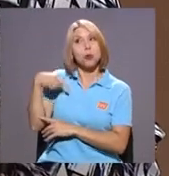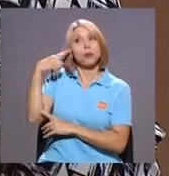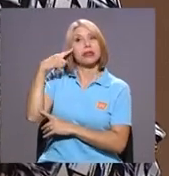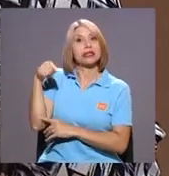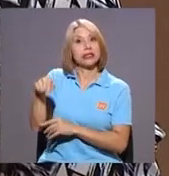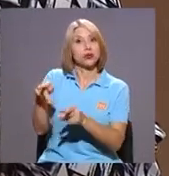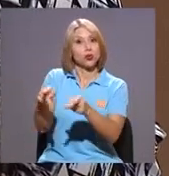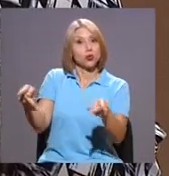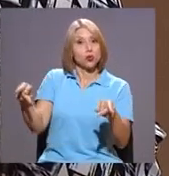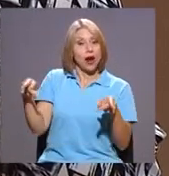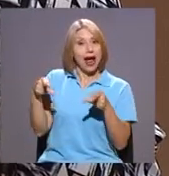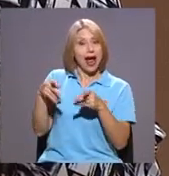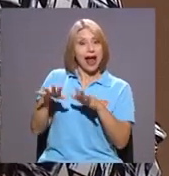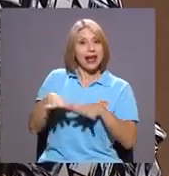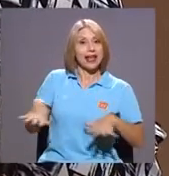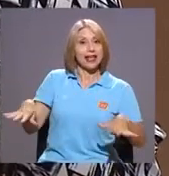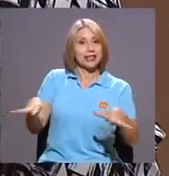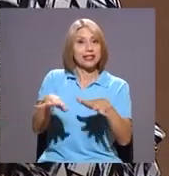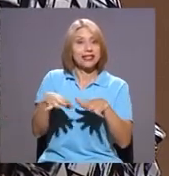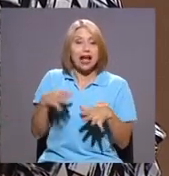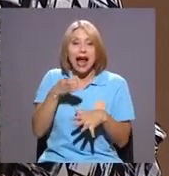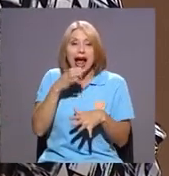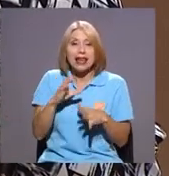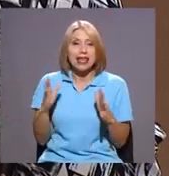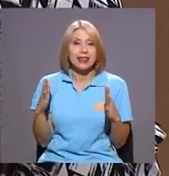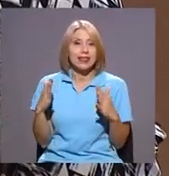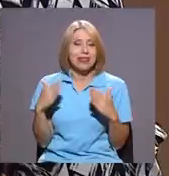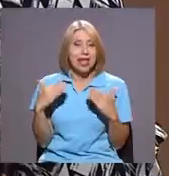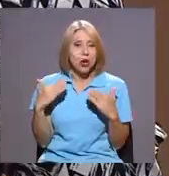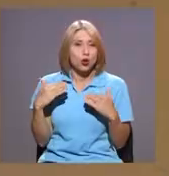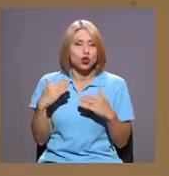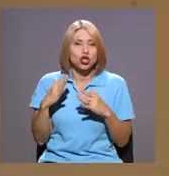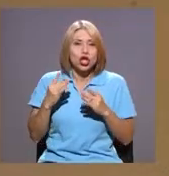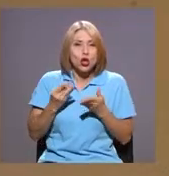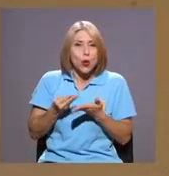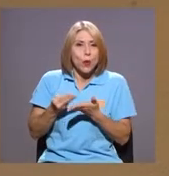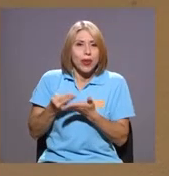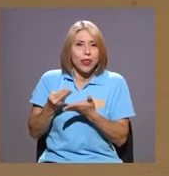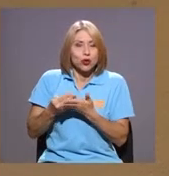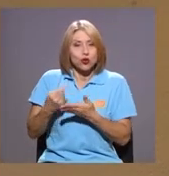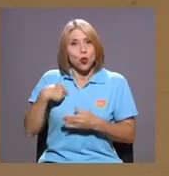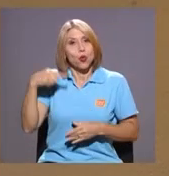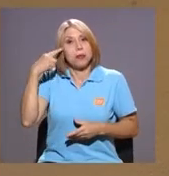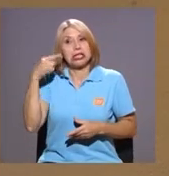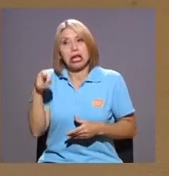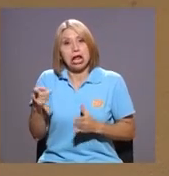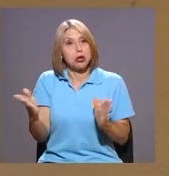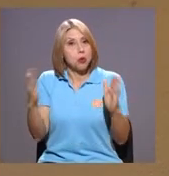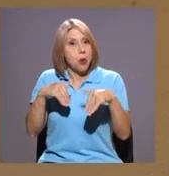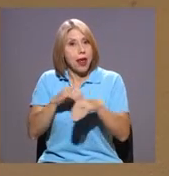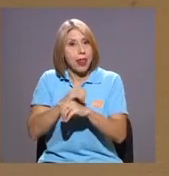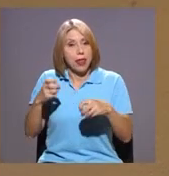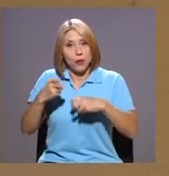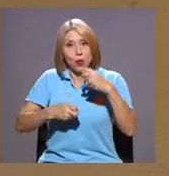húmedos, uno esperaría que no tengan mucho problema, o que los